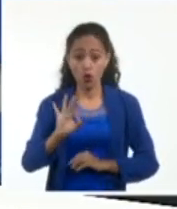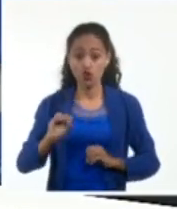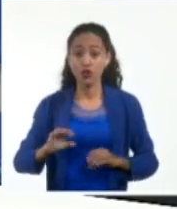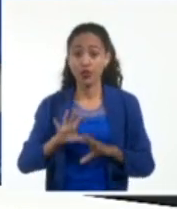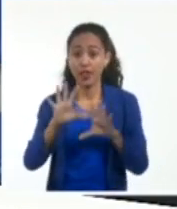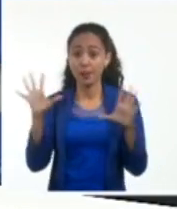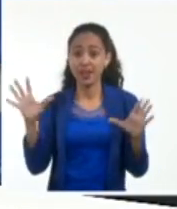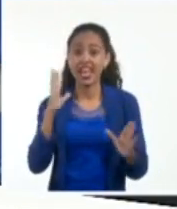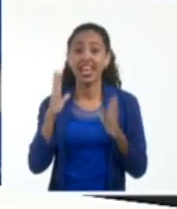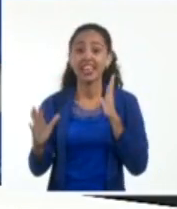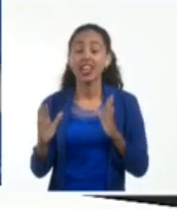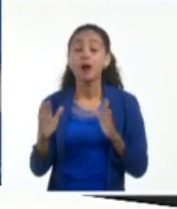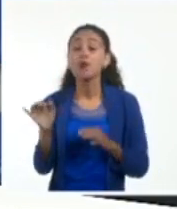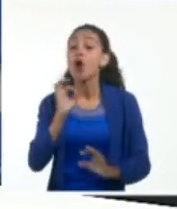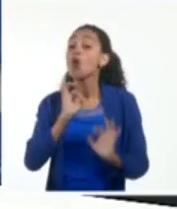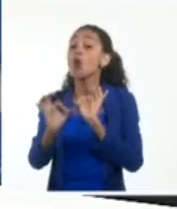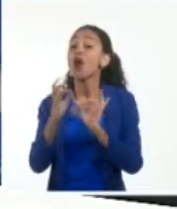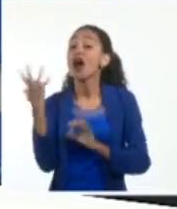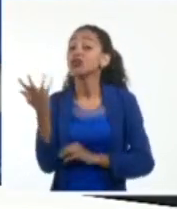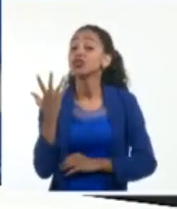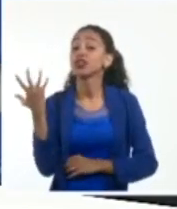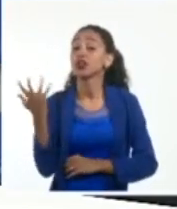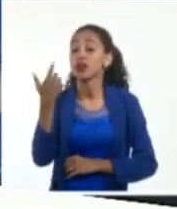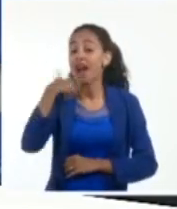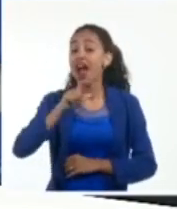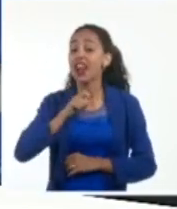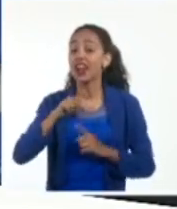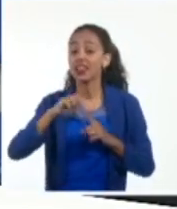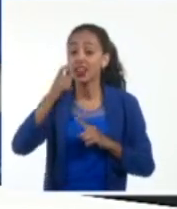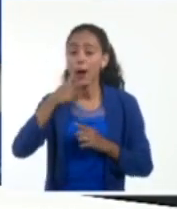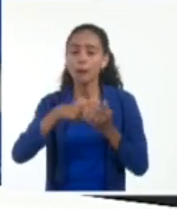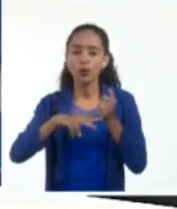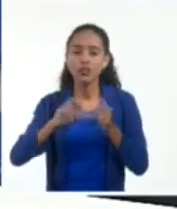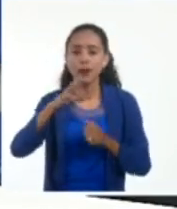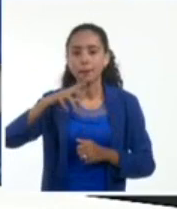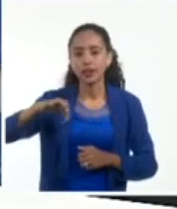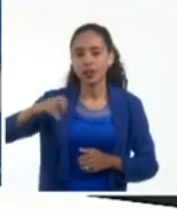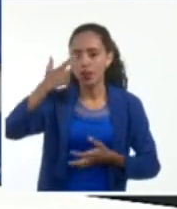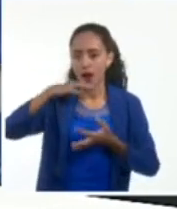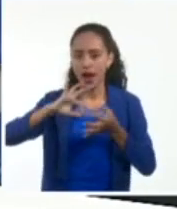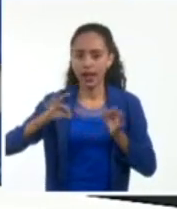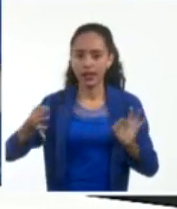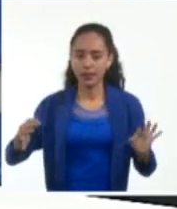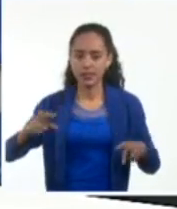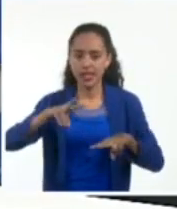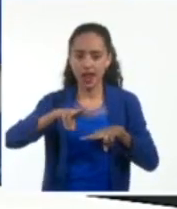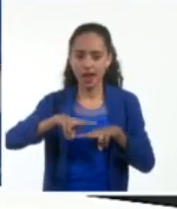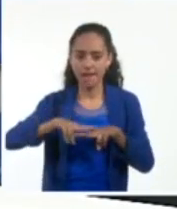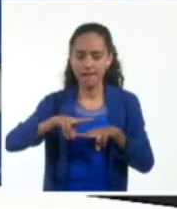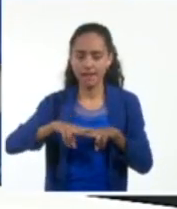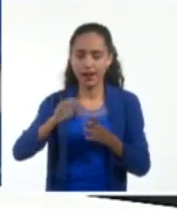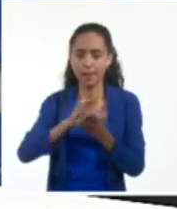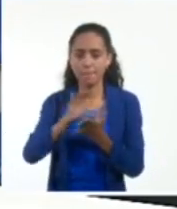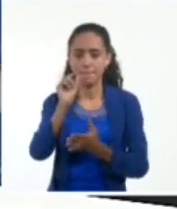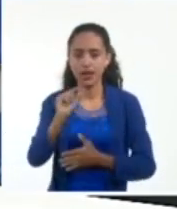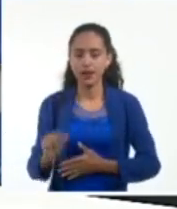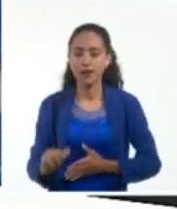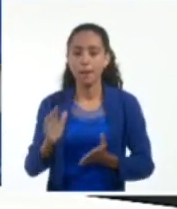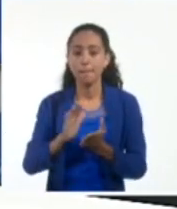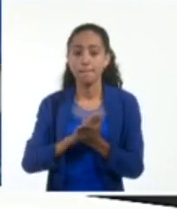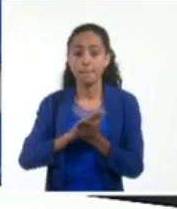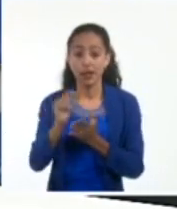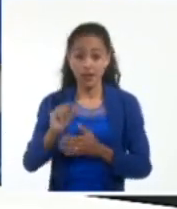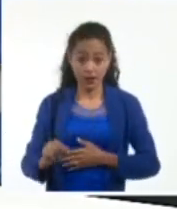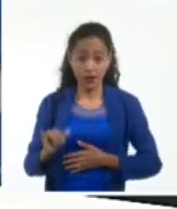la fase de alerta ciclónica para las provincias de Pinar del Río, Artemisa, La Habana, Mayabeque,